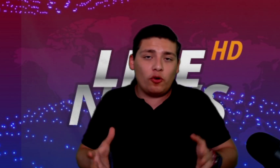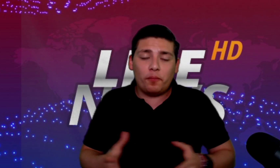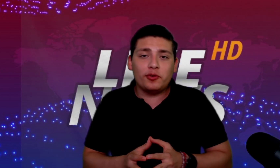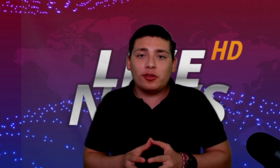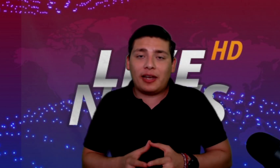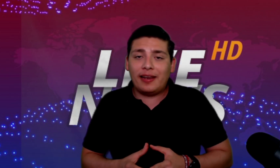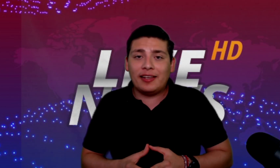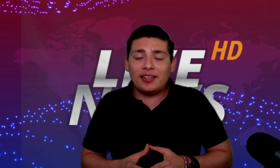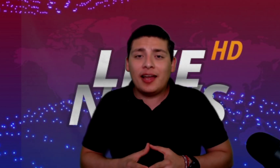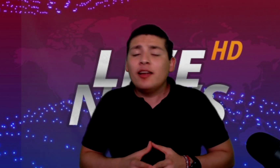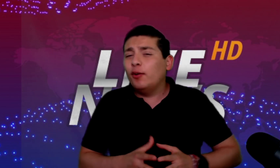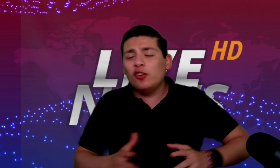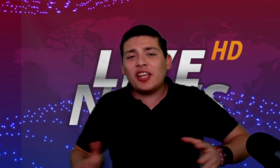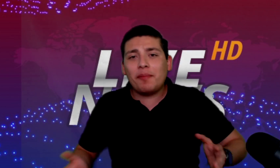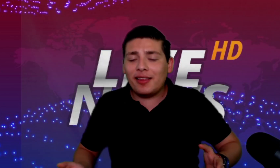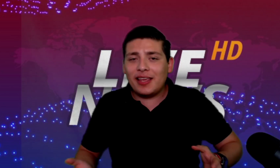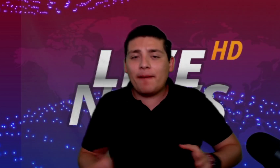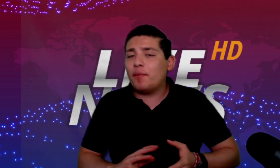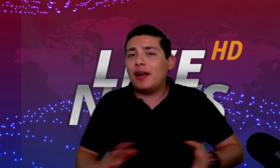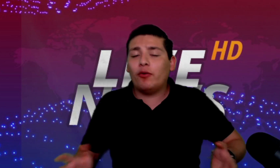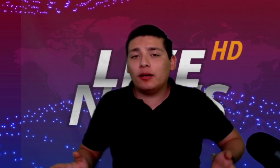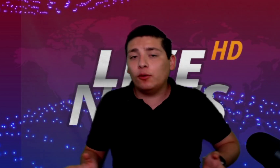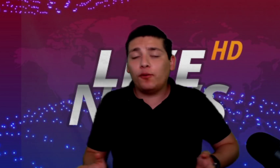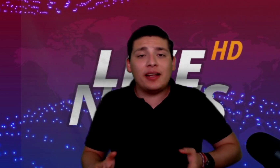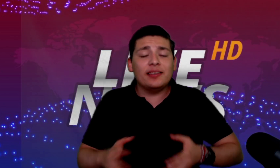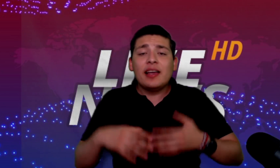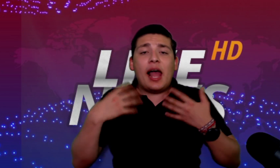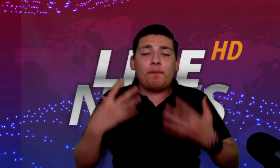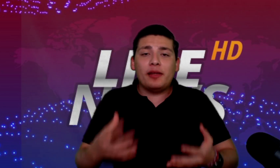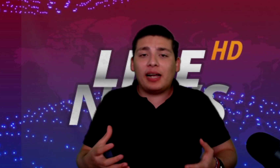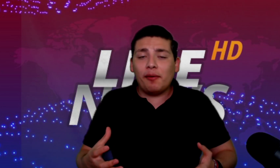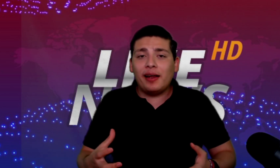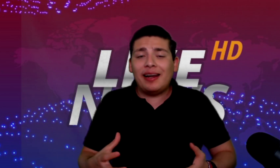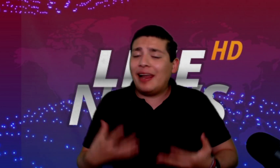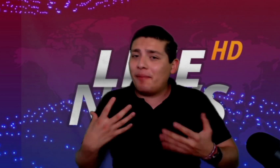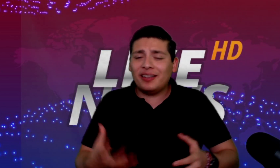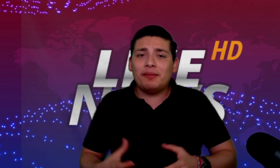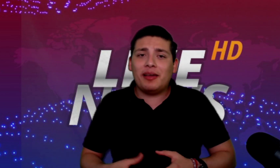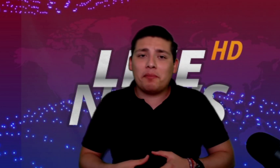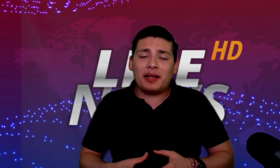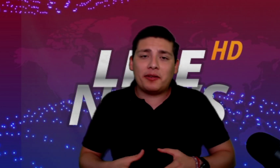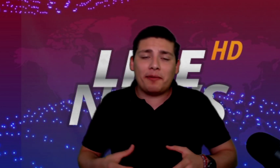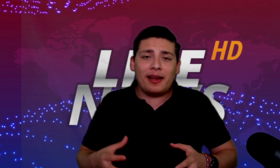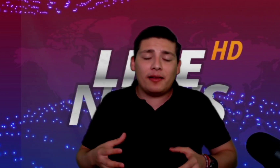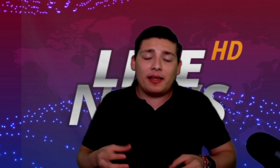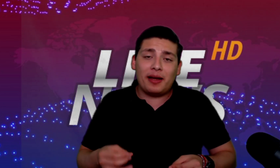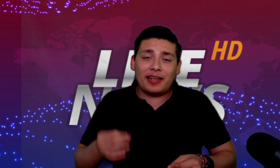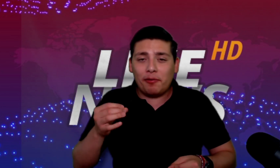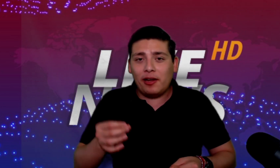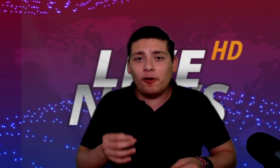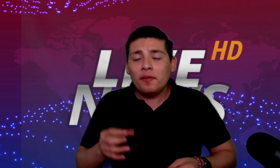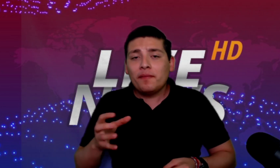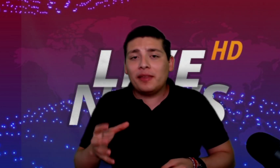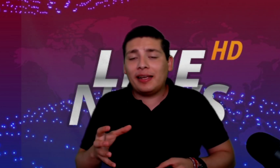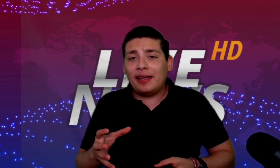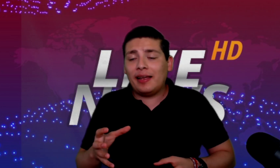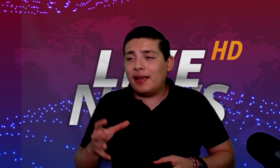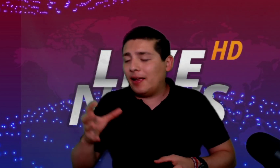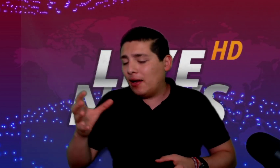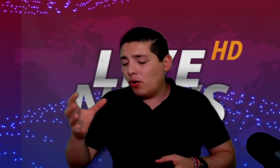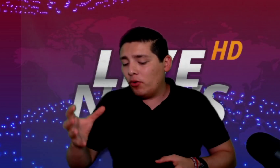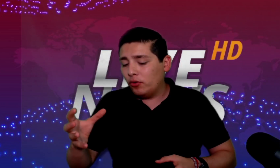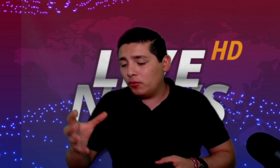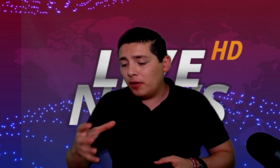estos grupos de ultraderecha no se medían para lograr sus fines, aplicaban la máxima de Maquiavelo, de